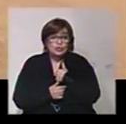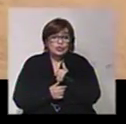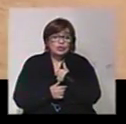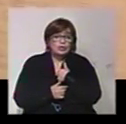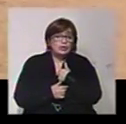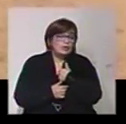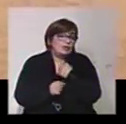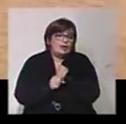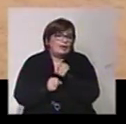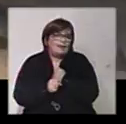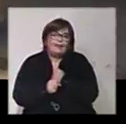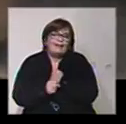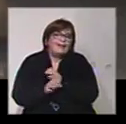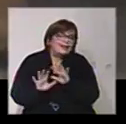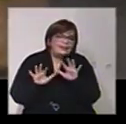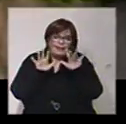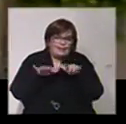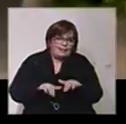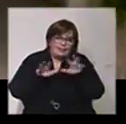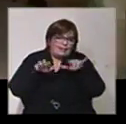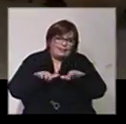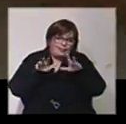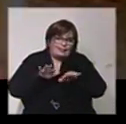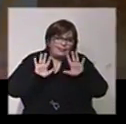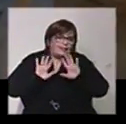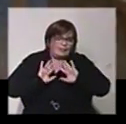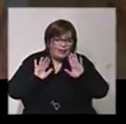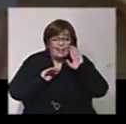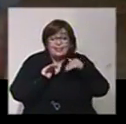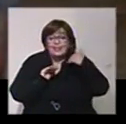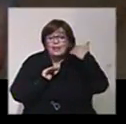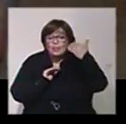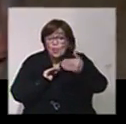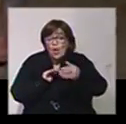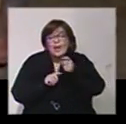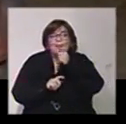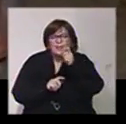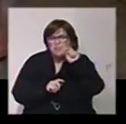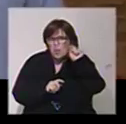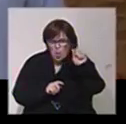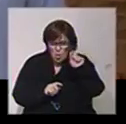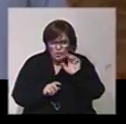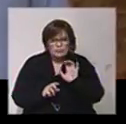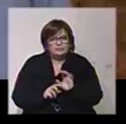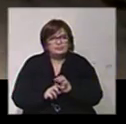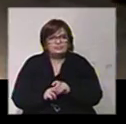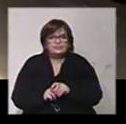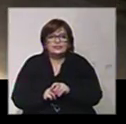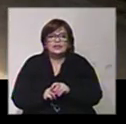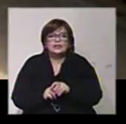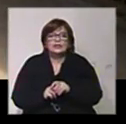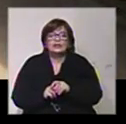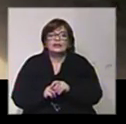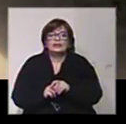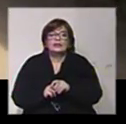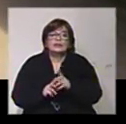Mi trabajo siempre fue como de redactora y más adelante un poco de periodista. Pero